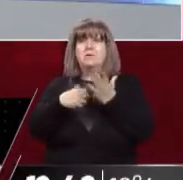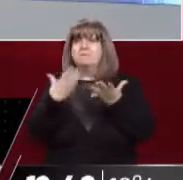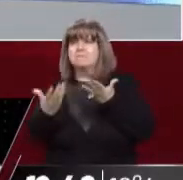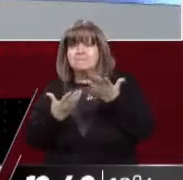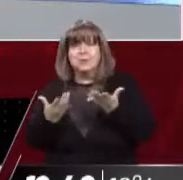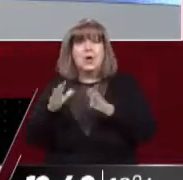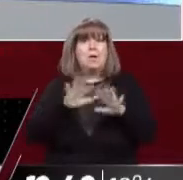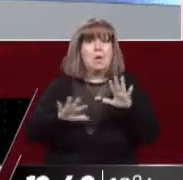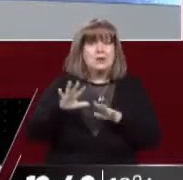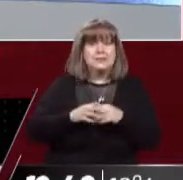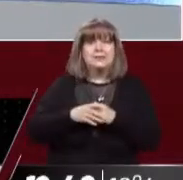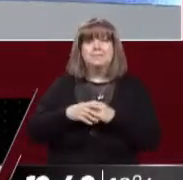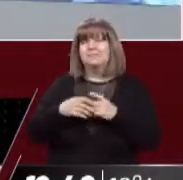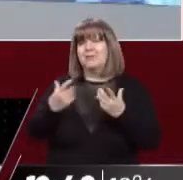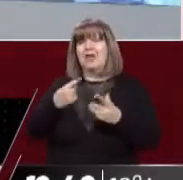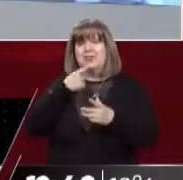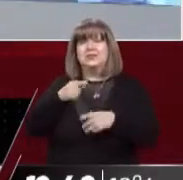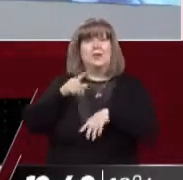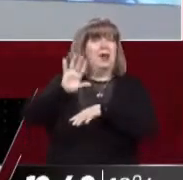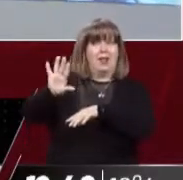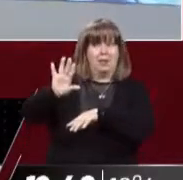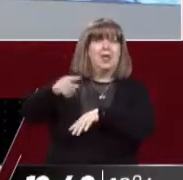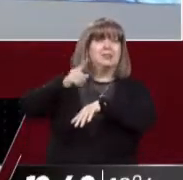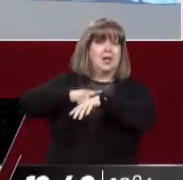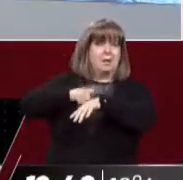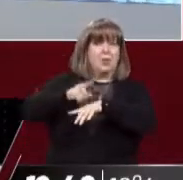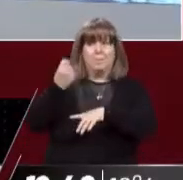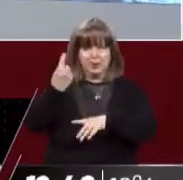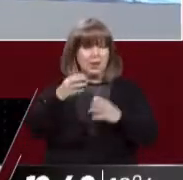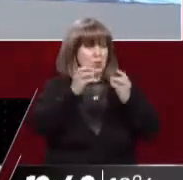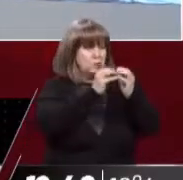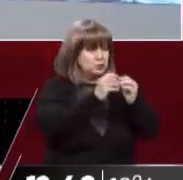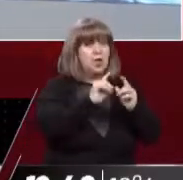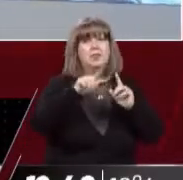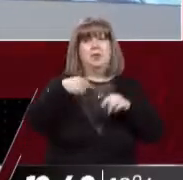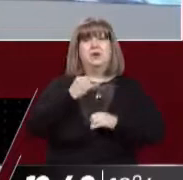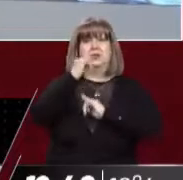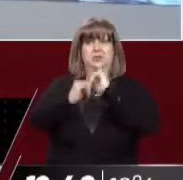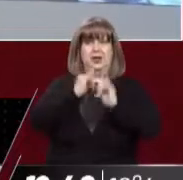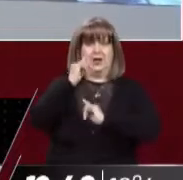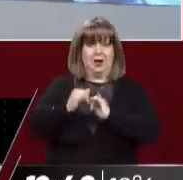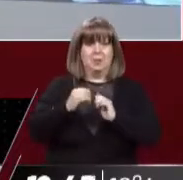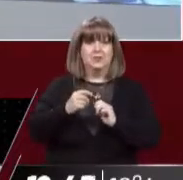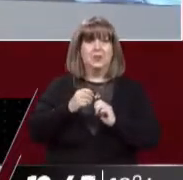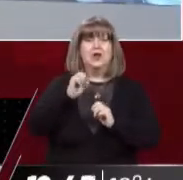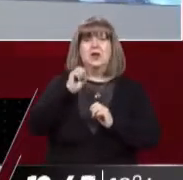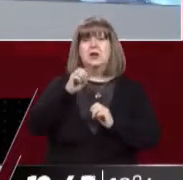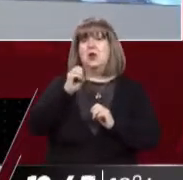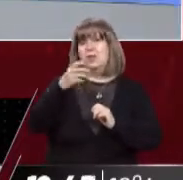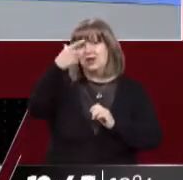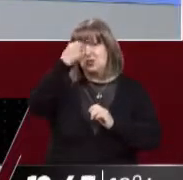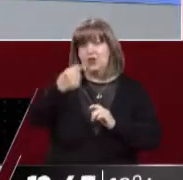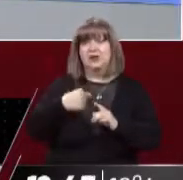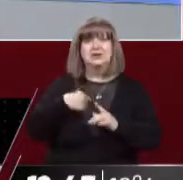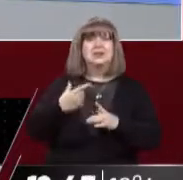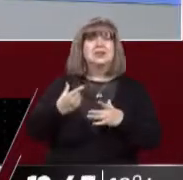hacer. Quisimos hablar con ellos y nos dijeron, denos tiempo, tenemos que hablar entre nosotros y vamos a salir a hablar. Bien. Inclusive, fíjate que no estamos dando el nombre del chofer porque la familia